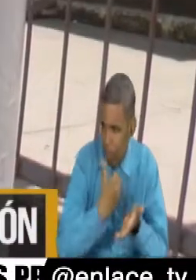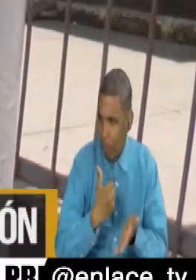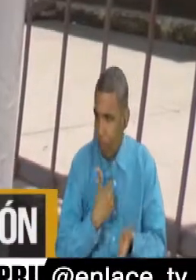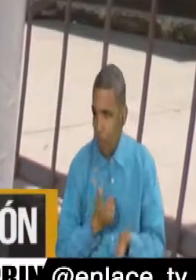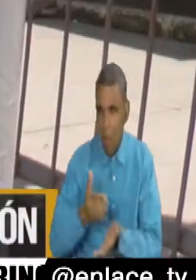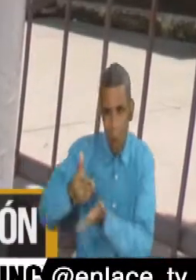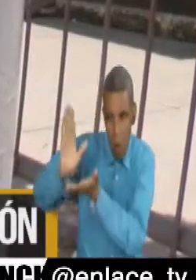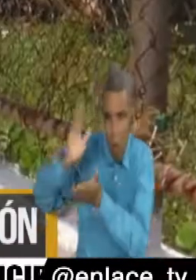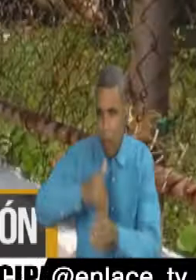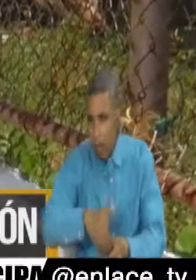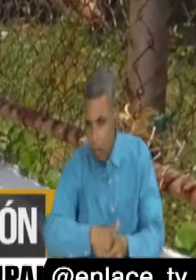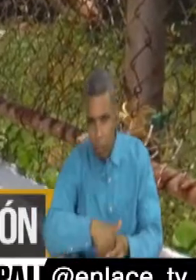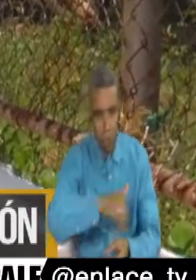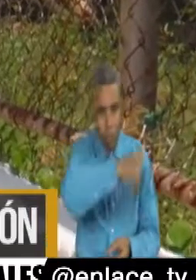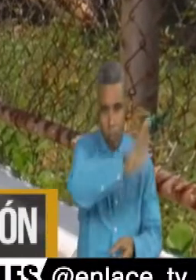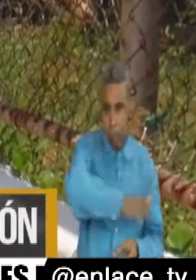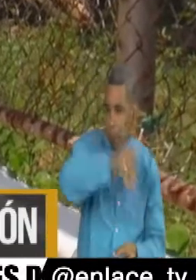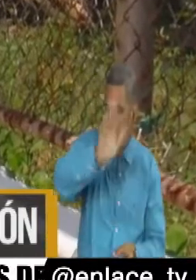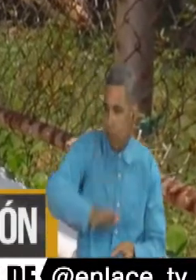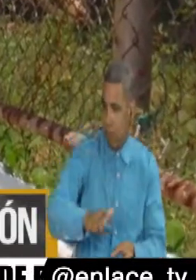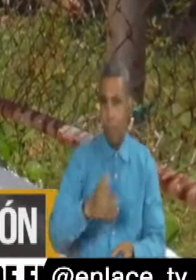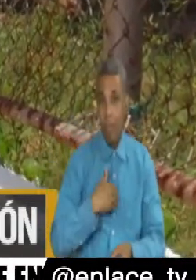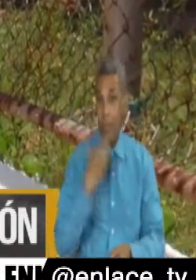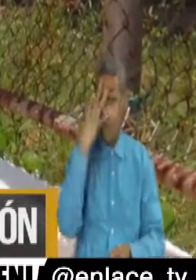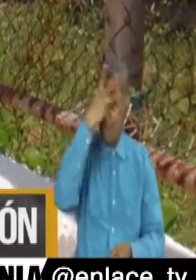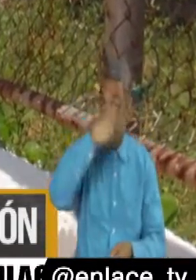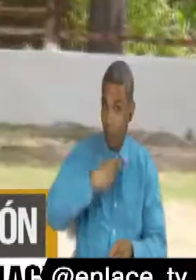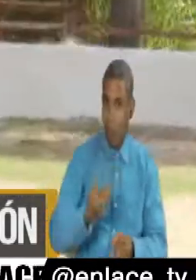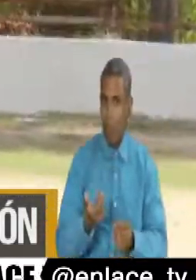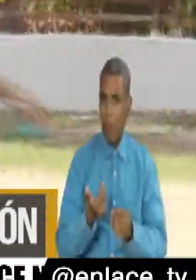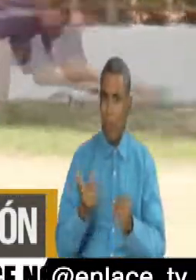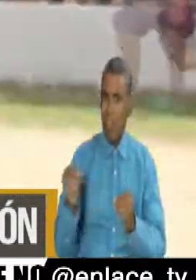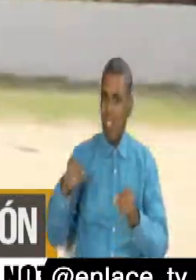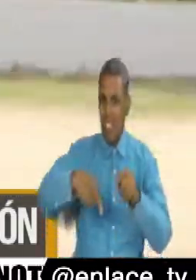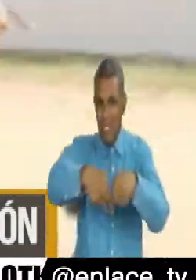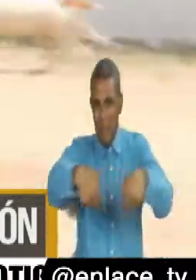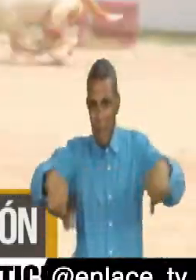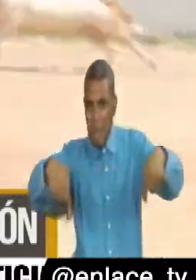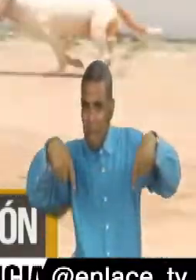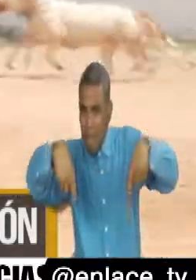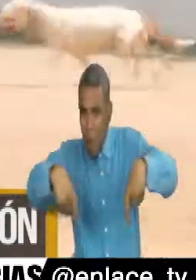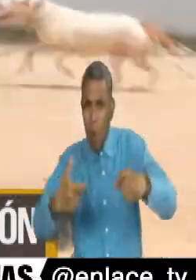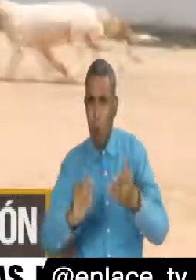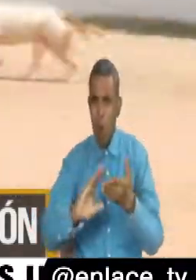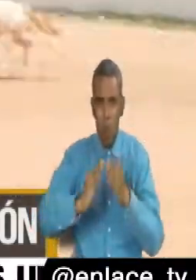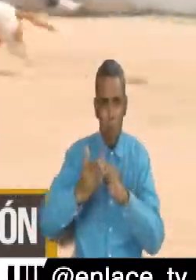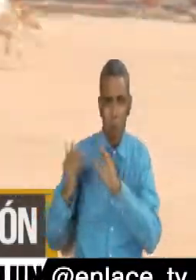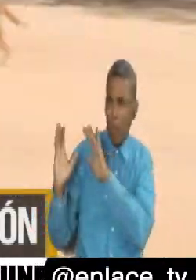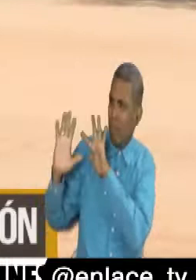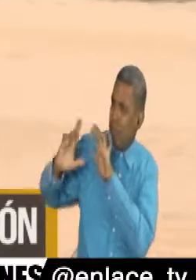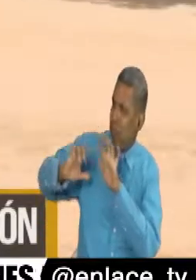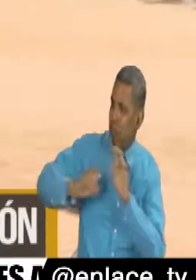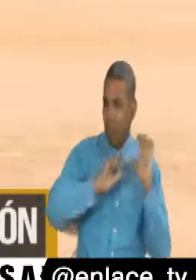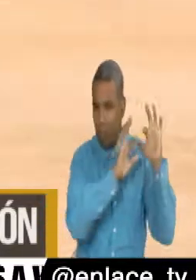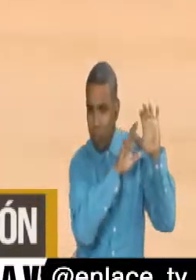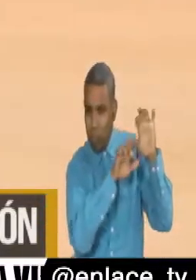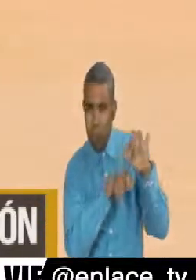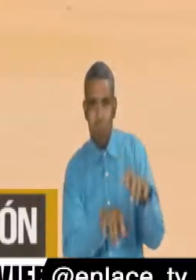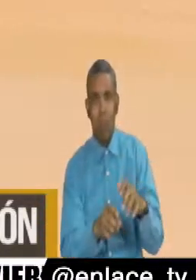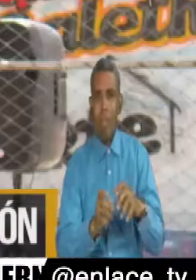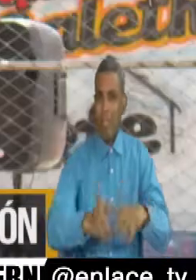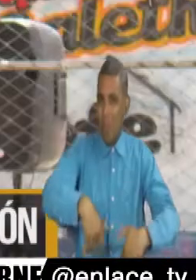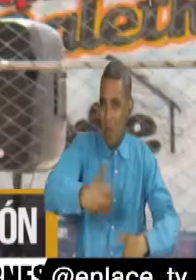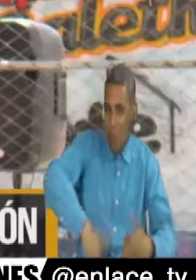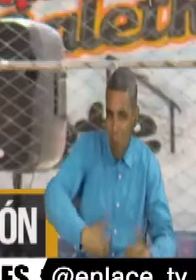la cancha del lugar, que se ha convertido en los últimos meses en un escenario donde propios extraños vienen a realizar sus